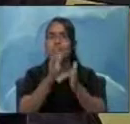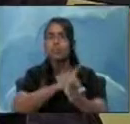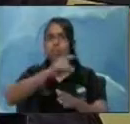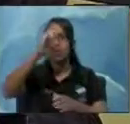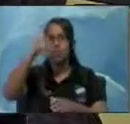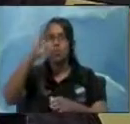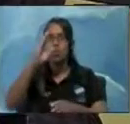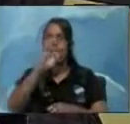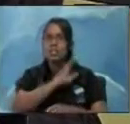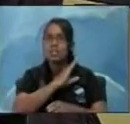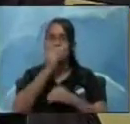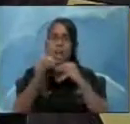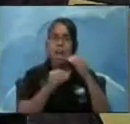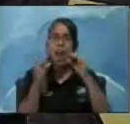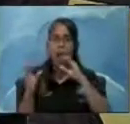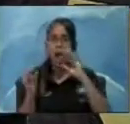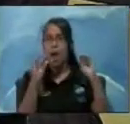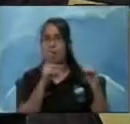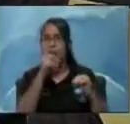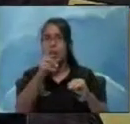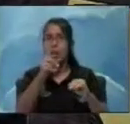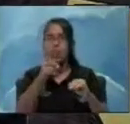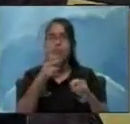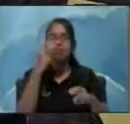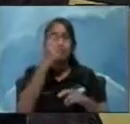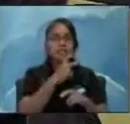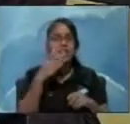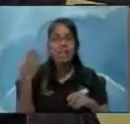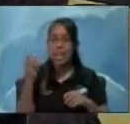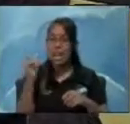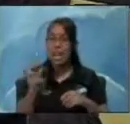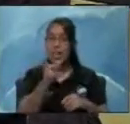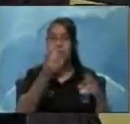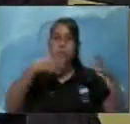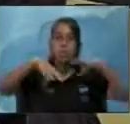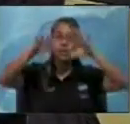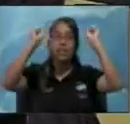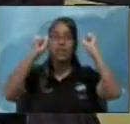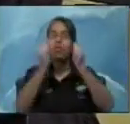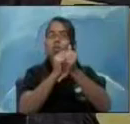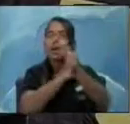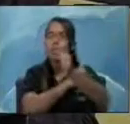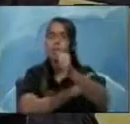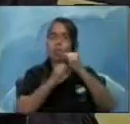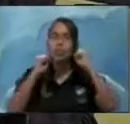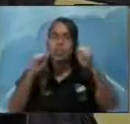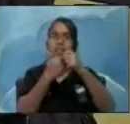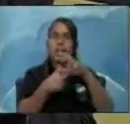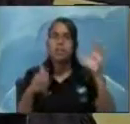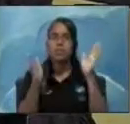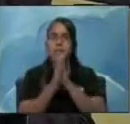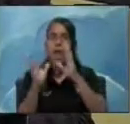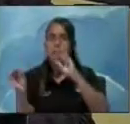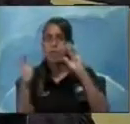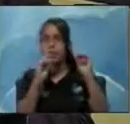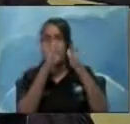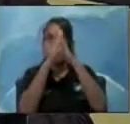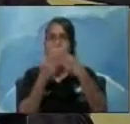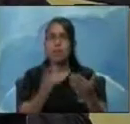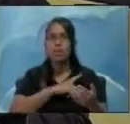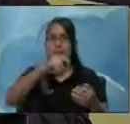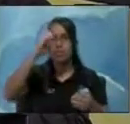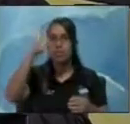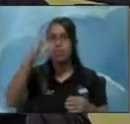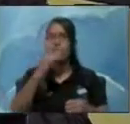te habrá te hará hablar en un idioma que la gente va a entender con El poder del espíritu santo hablarás la palabra de Dios y